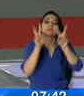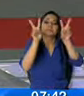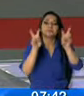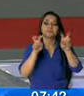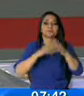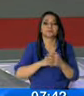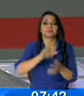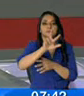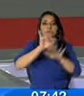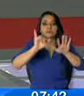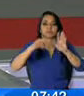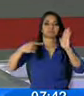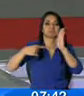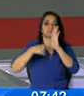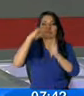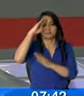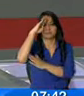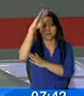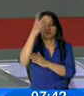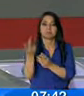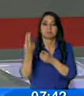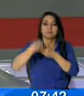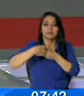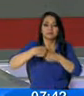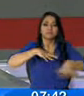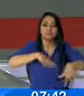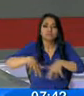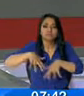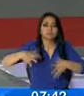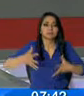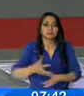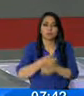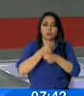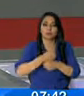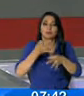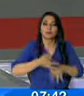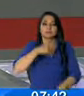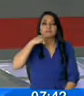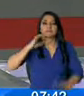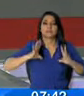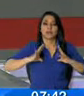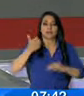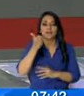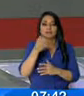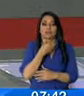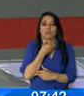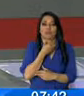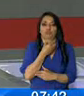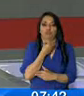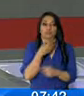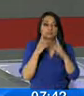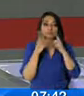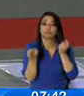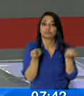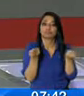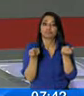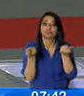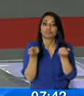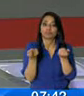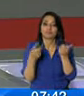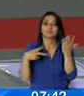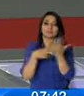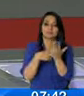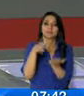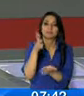36000 policías serán parte del operativo de seguridad esto durante el feriado el 10 de agosto se realizarán controles escucha bien los